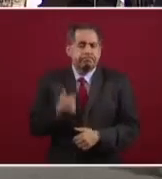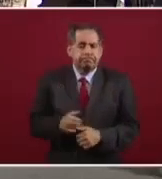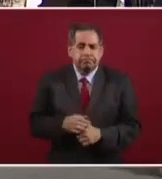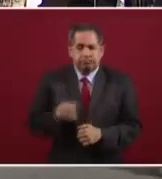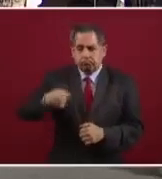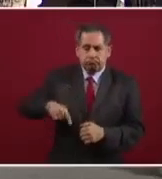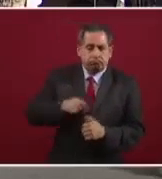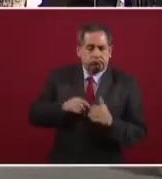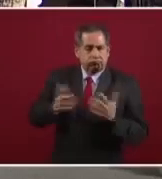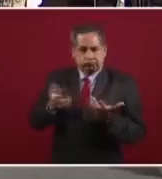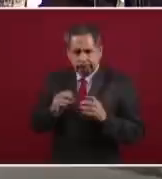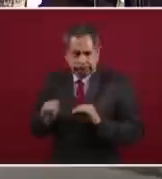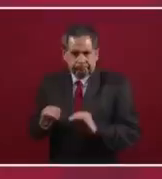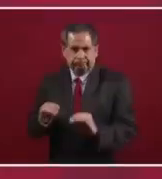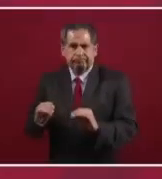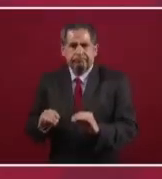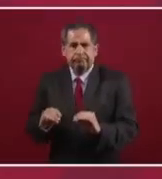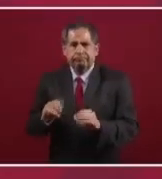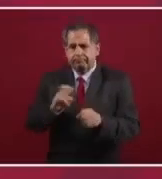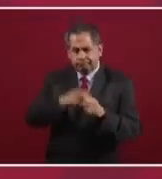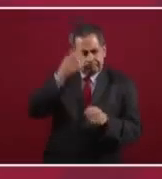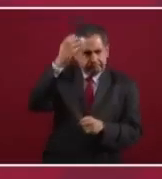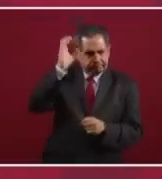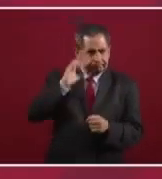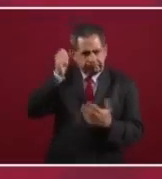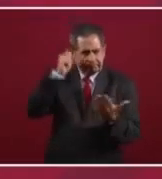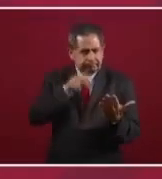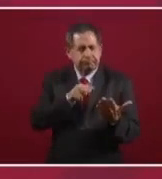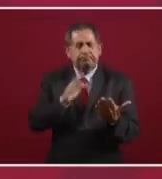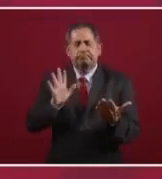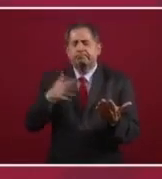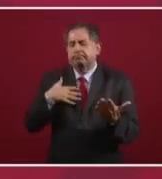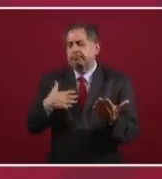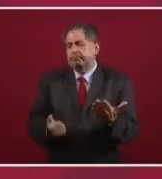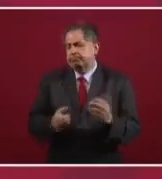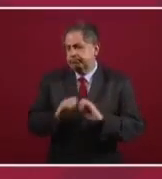de nuestra actitud en Culiacán.